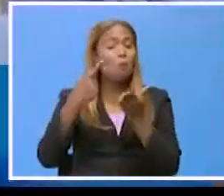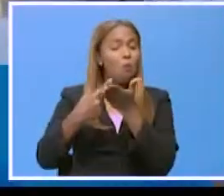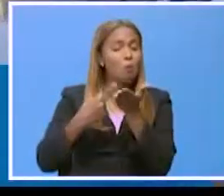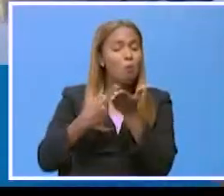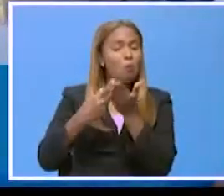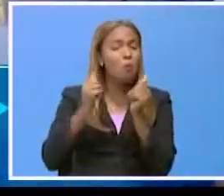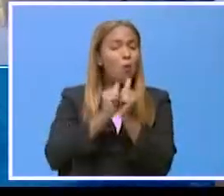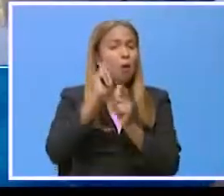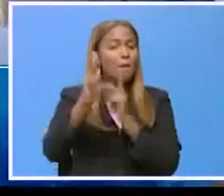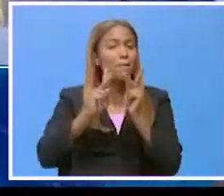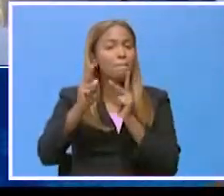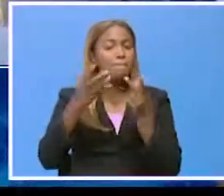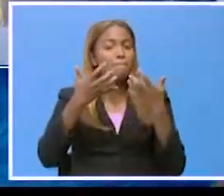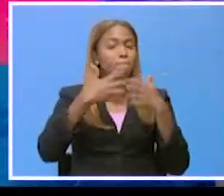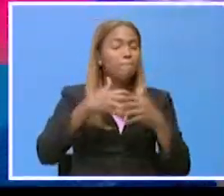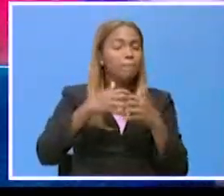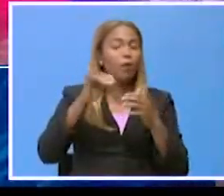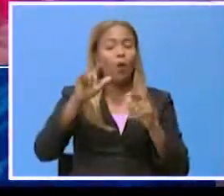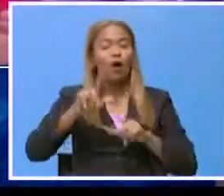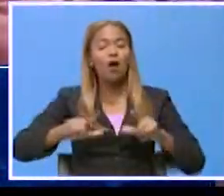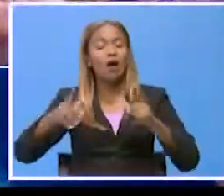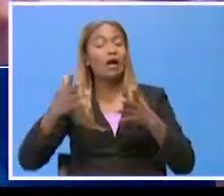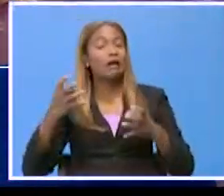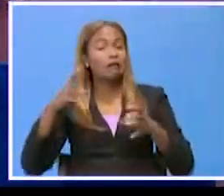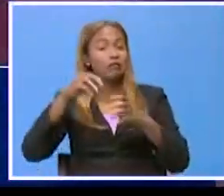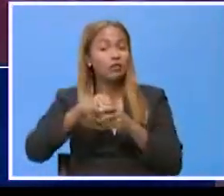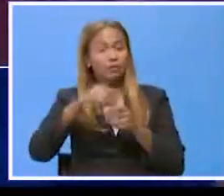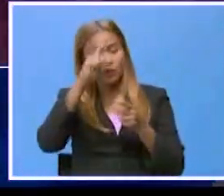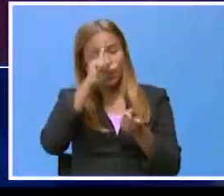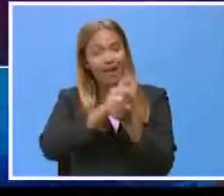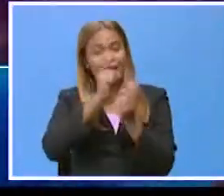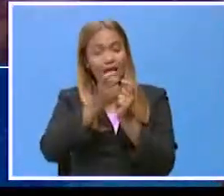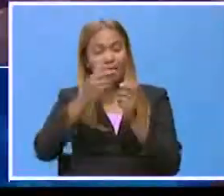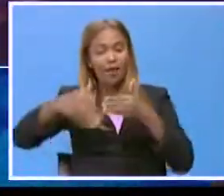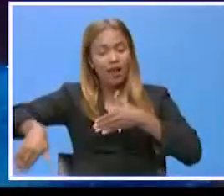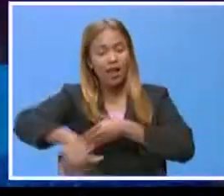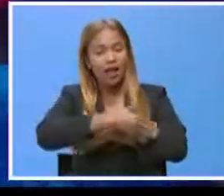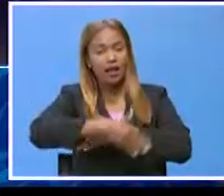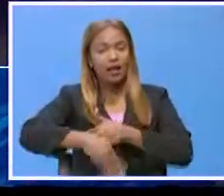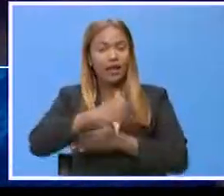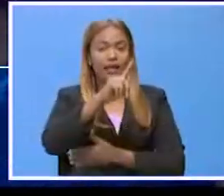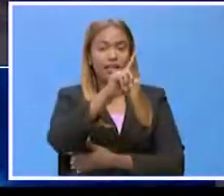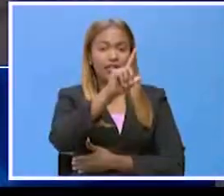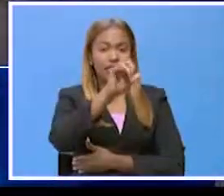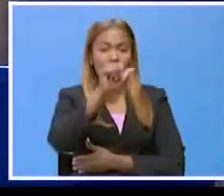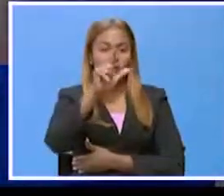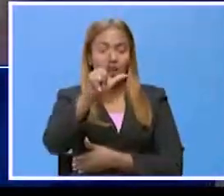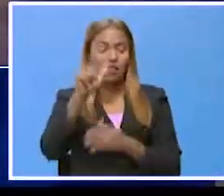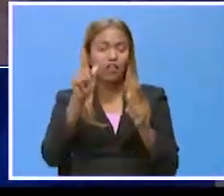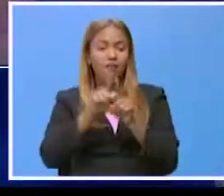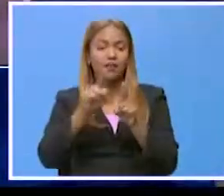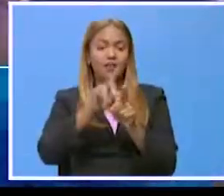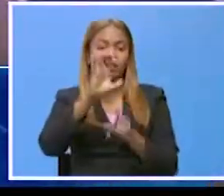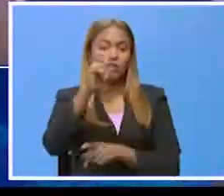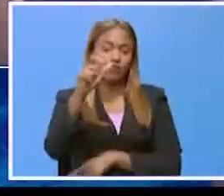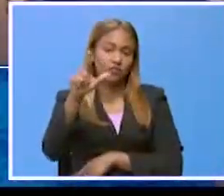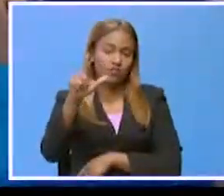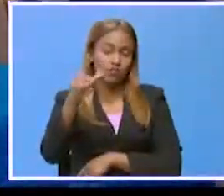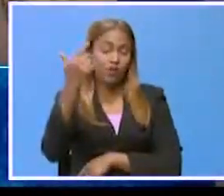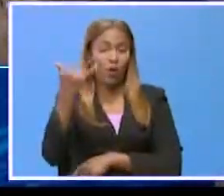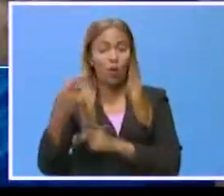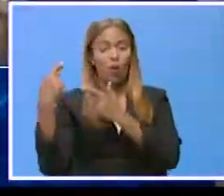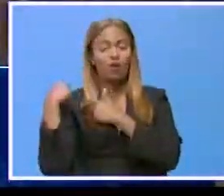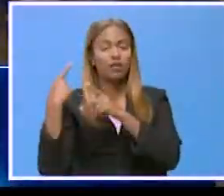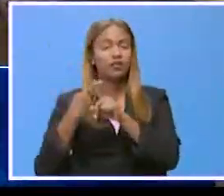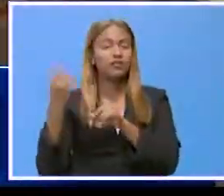ciudadanos empresas y sectores interesados con el cambio de dirección de las avenidas winston churchill y abraham lincoln hoy la titular